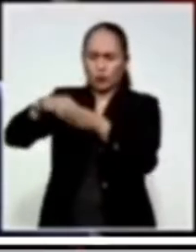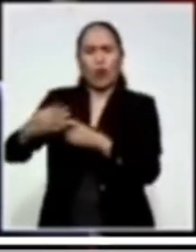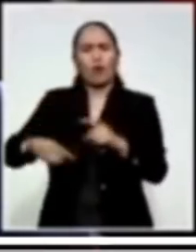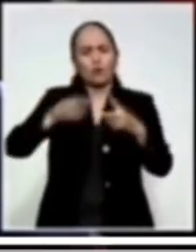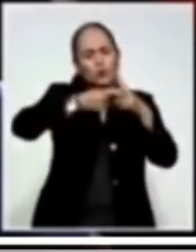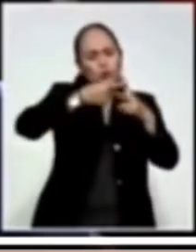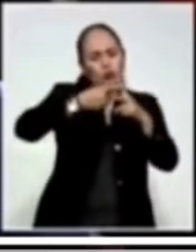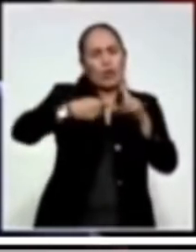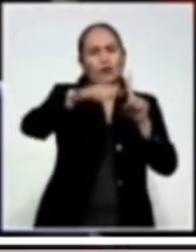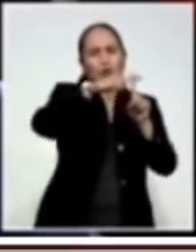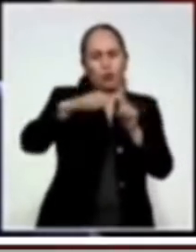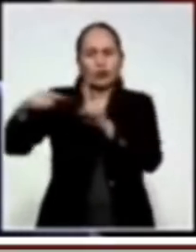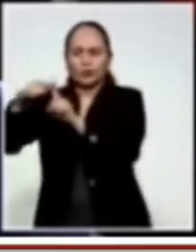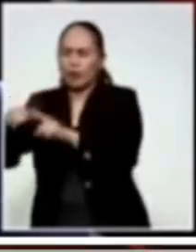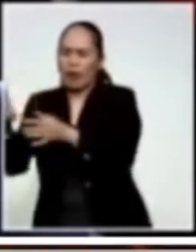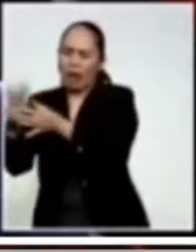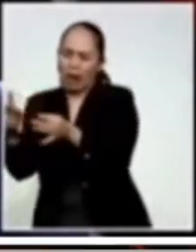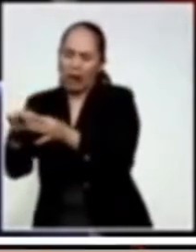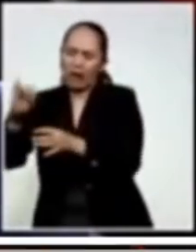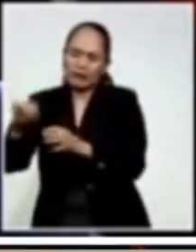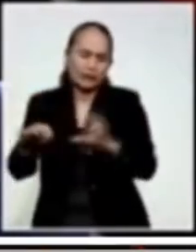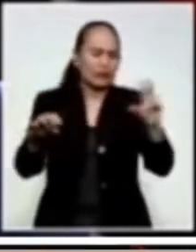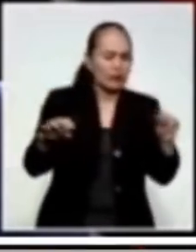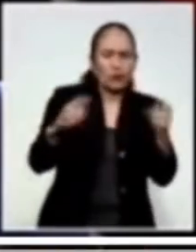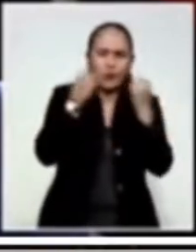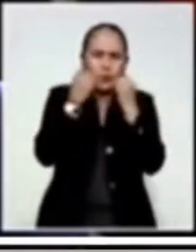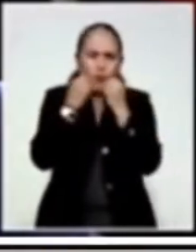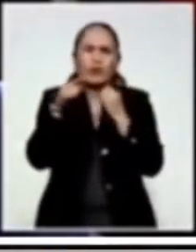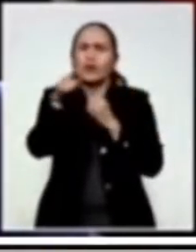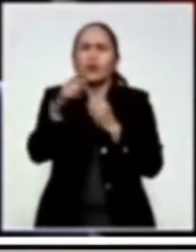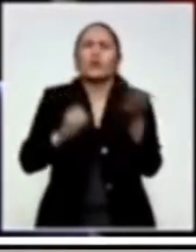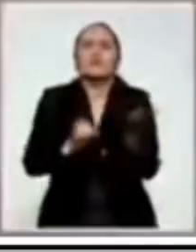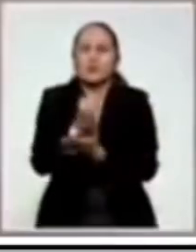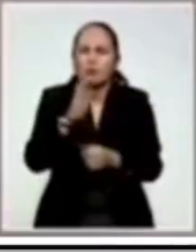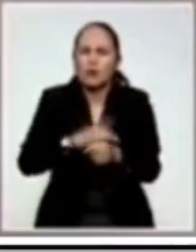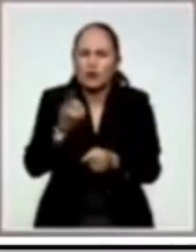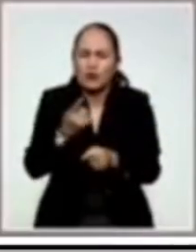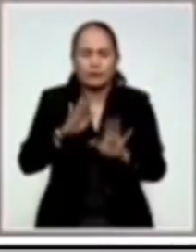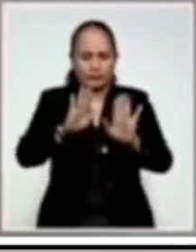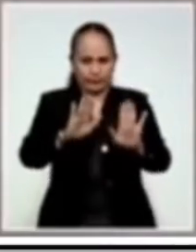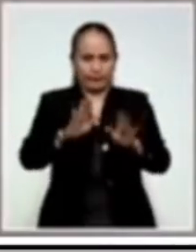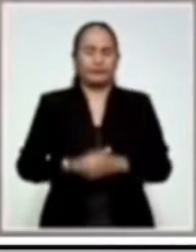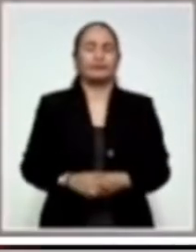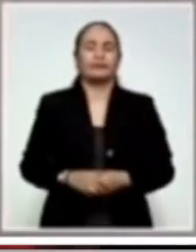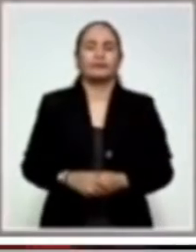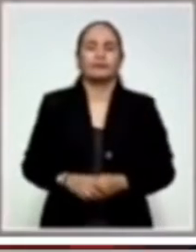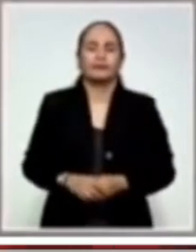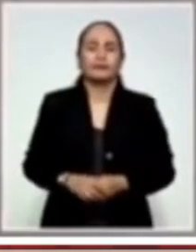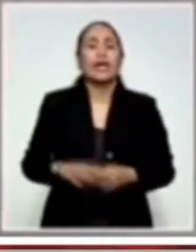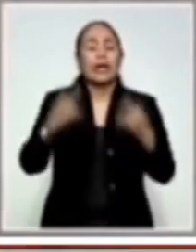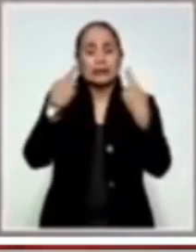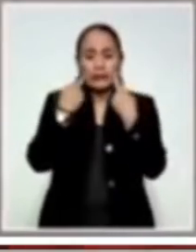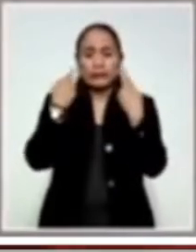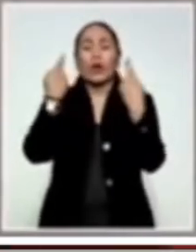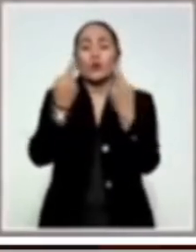independientemente del argumento. ¿Por qué decidió? A ver, lo que pasa es que la sesión hay que